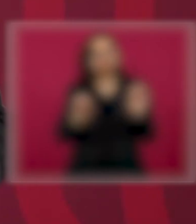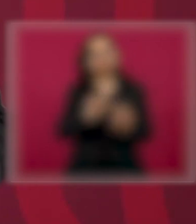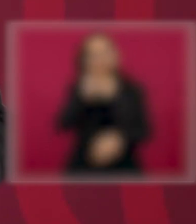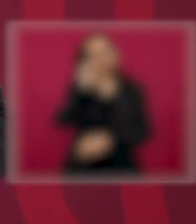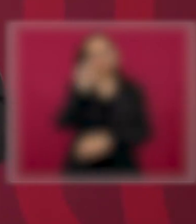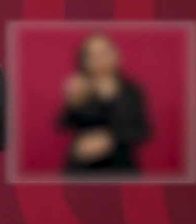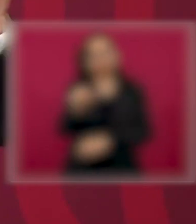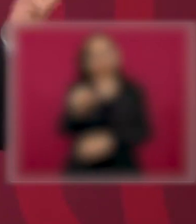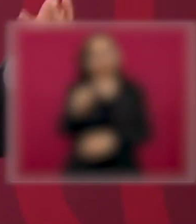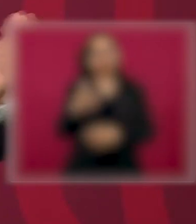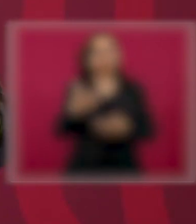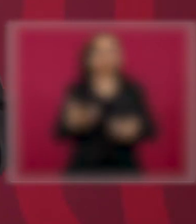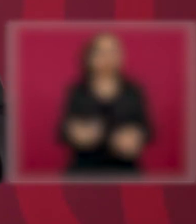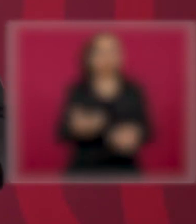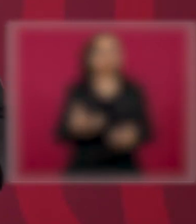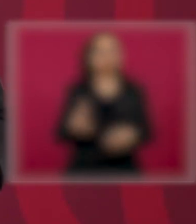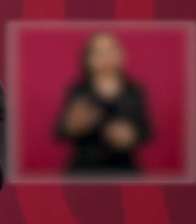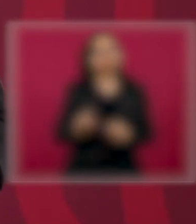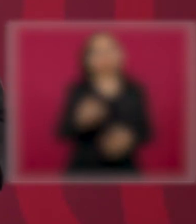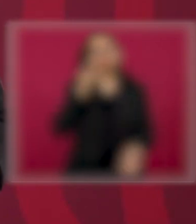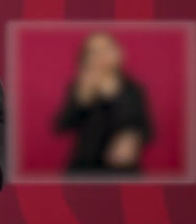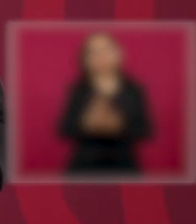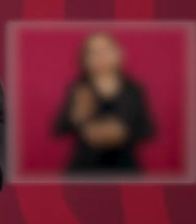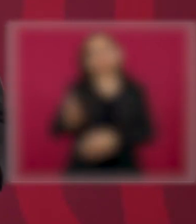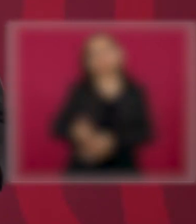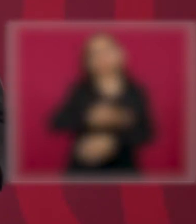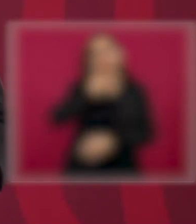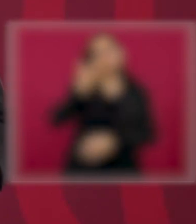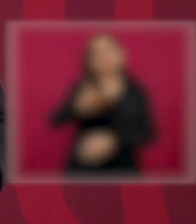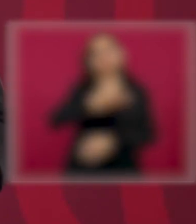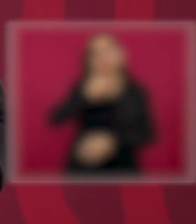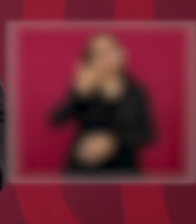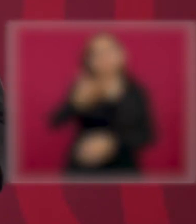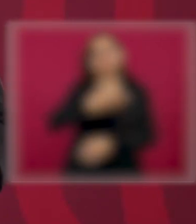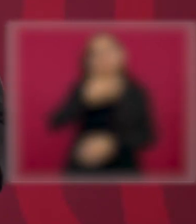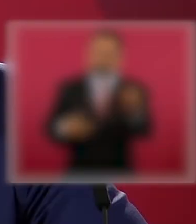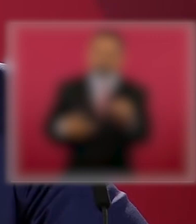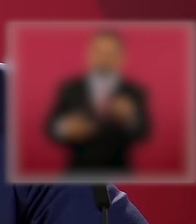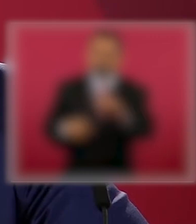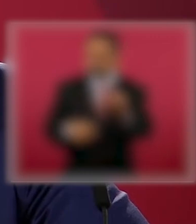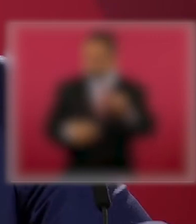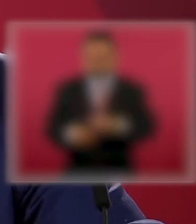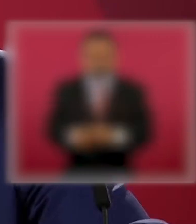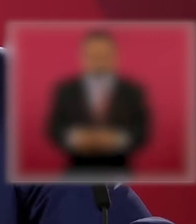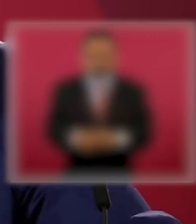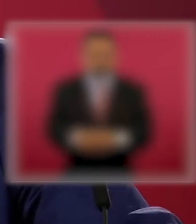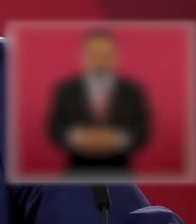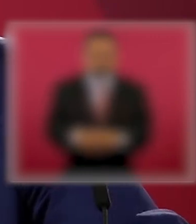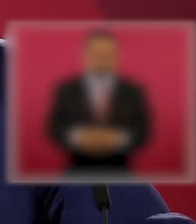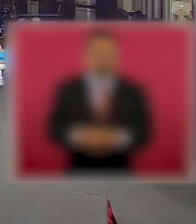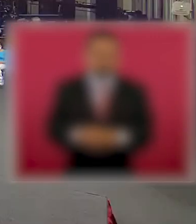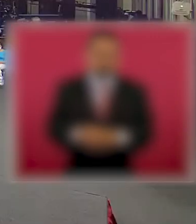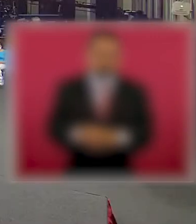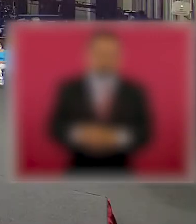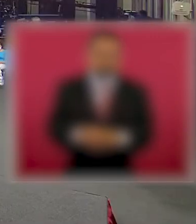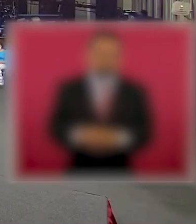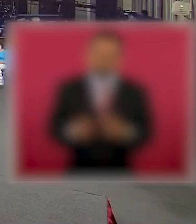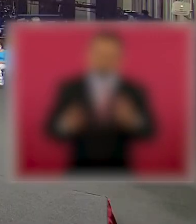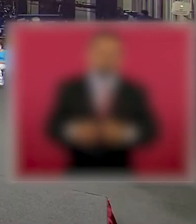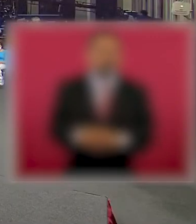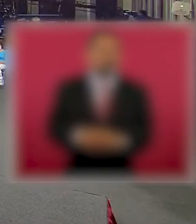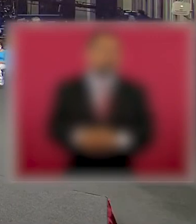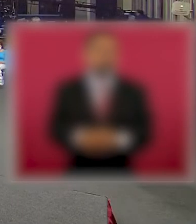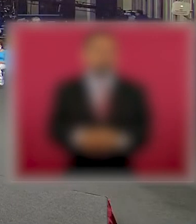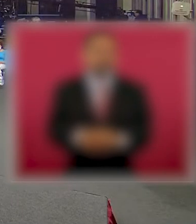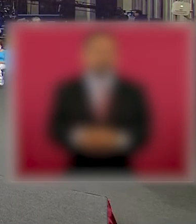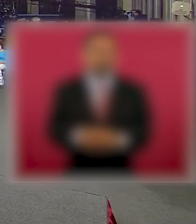septiembre próximo se lanzará otra para renovar los comités directivos de Morena. Por su parte, el presidente Andrés Manuel López